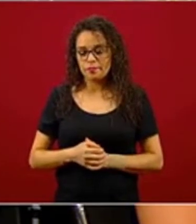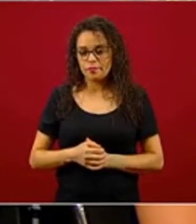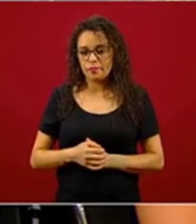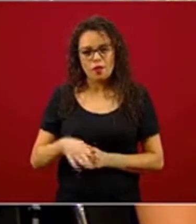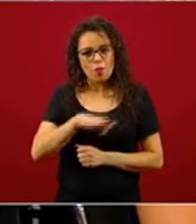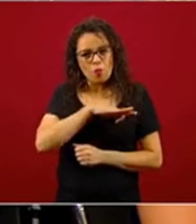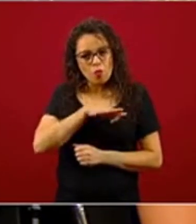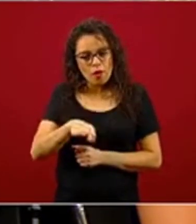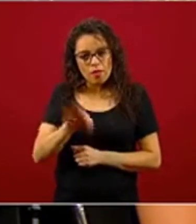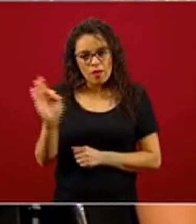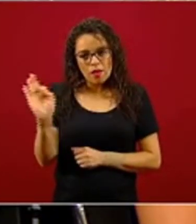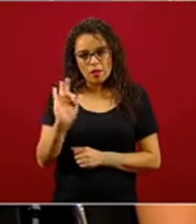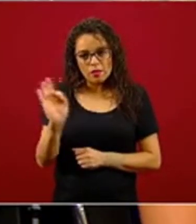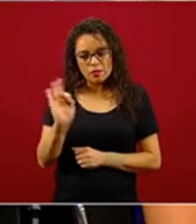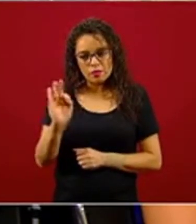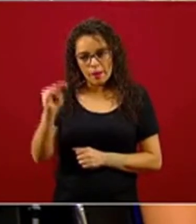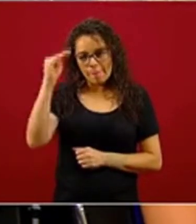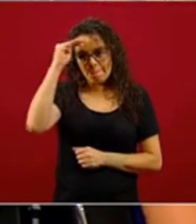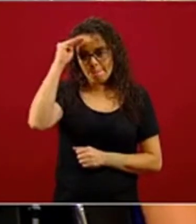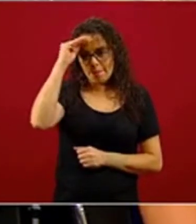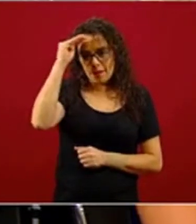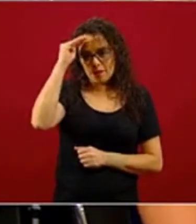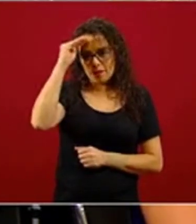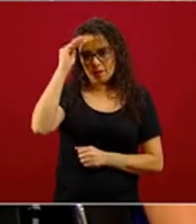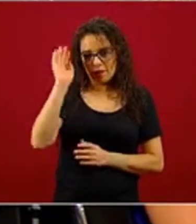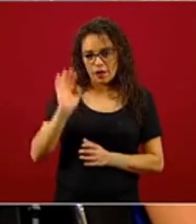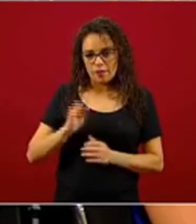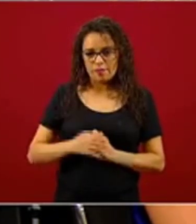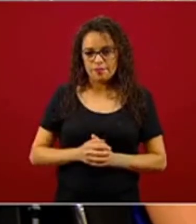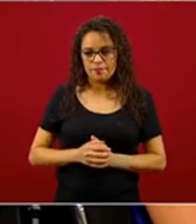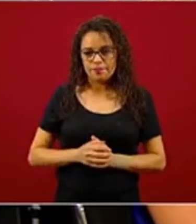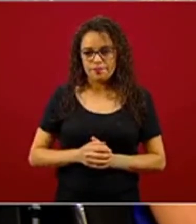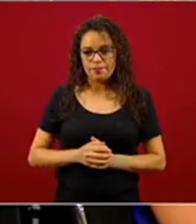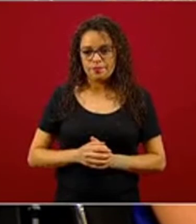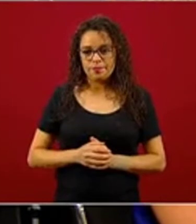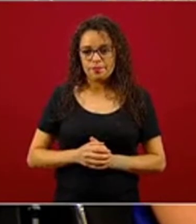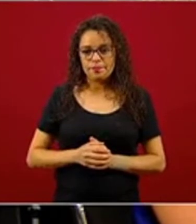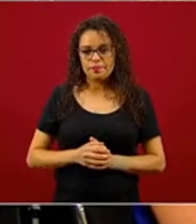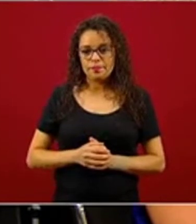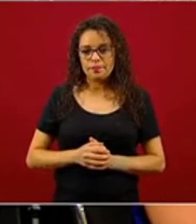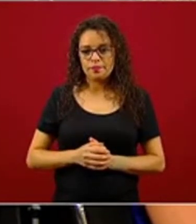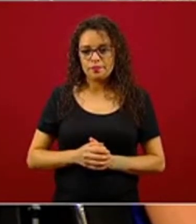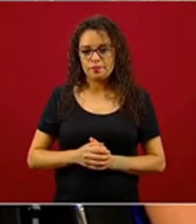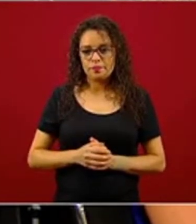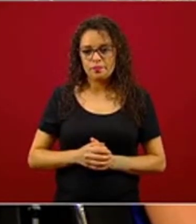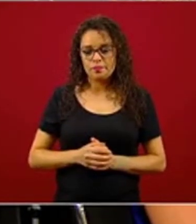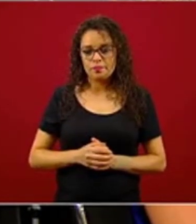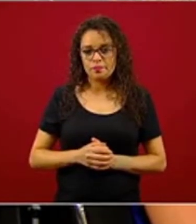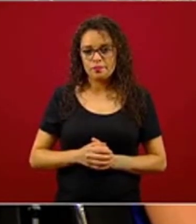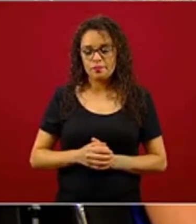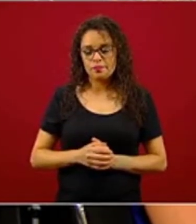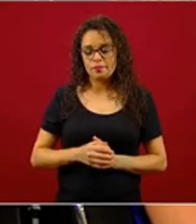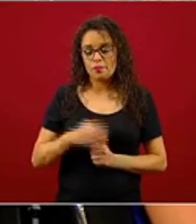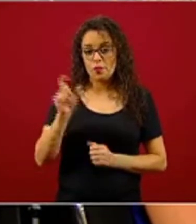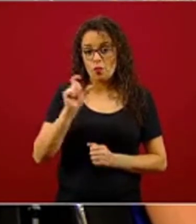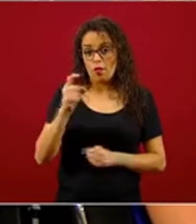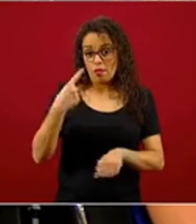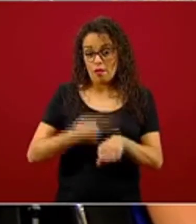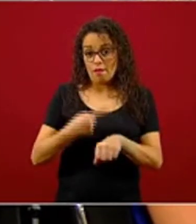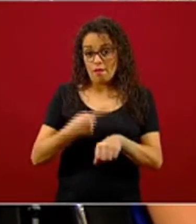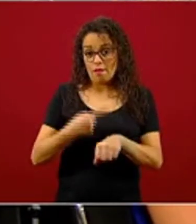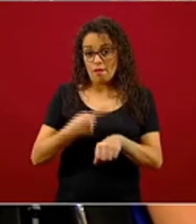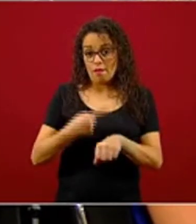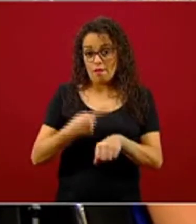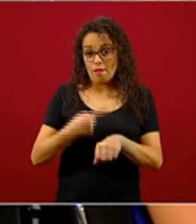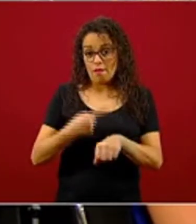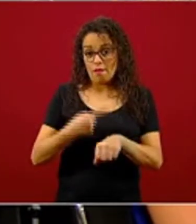pudiera haber una reconsideración de que no se considere enfermedad de trabajo el COVID-19,